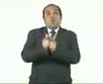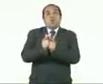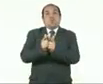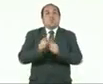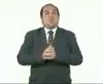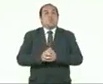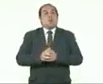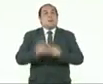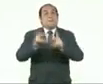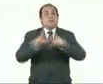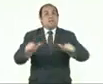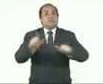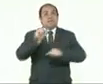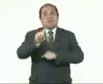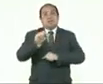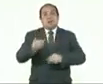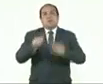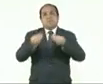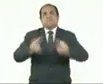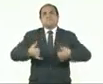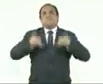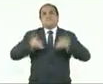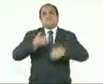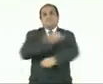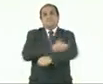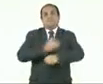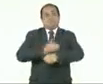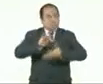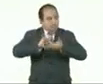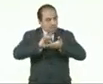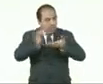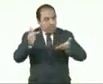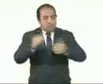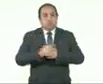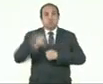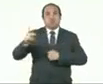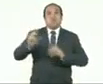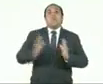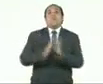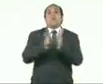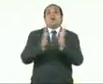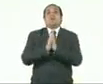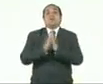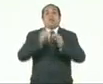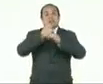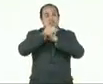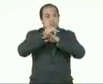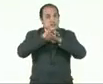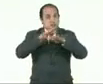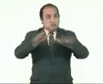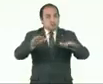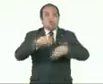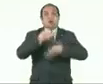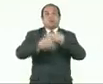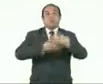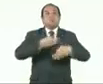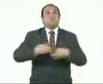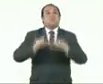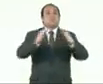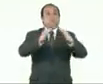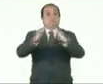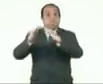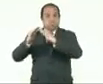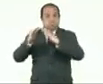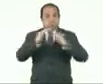muchos jóvenes que nos acompañan, y agradecemos su acción para llevar este mensaje a todos los